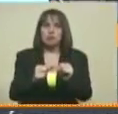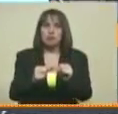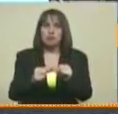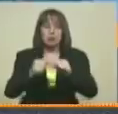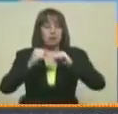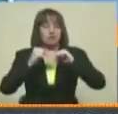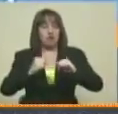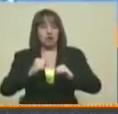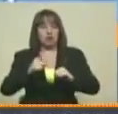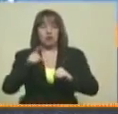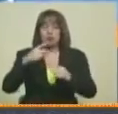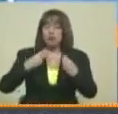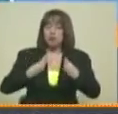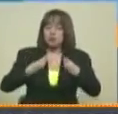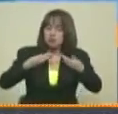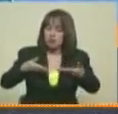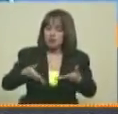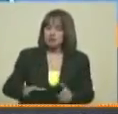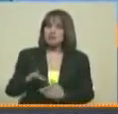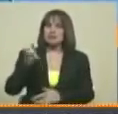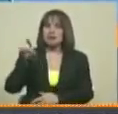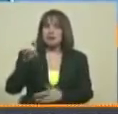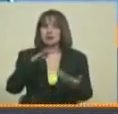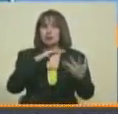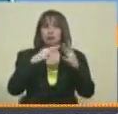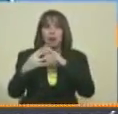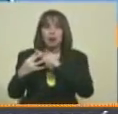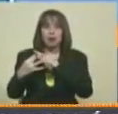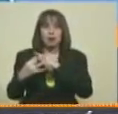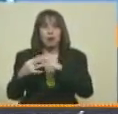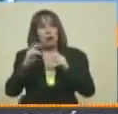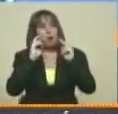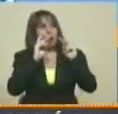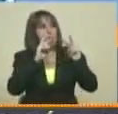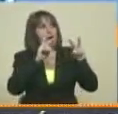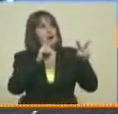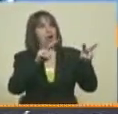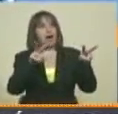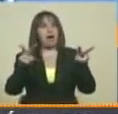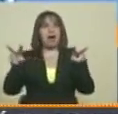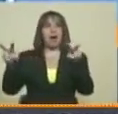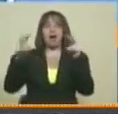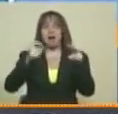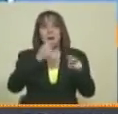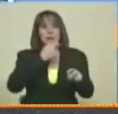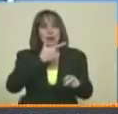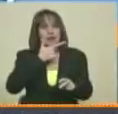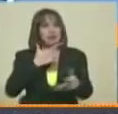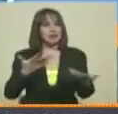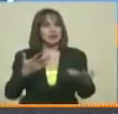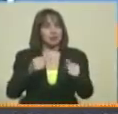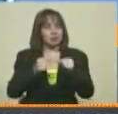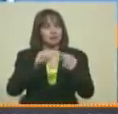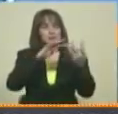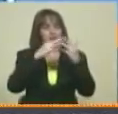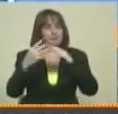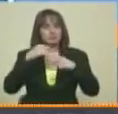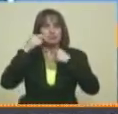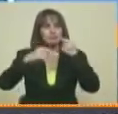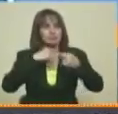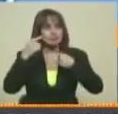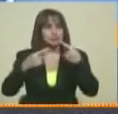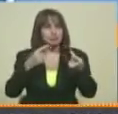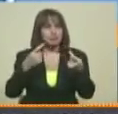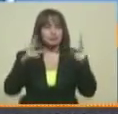donde tú has vivido, donde tú naciste, en tu barrio, lo ves ponerse bello y consolidarse. Barrio Nuevo, Barrio Tricolor,